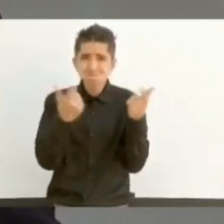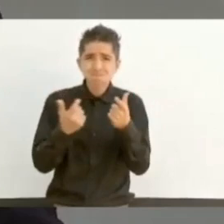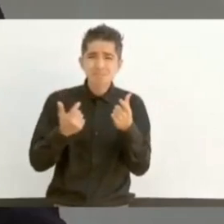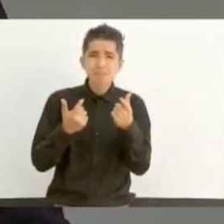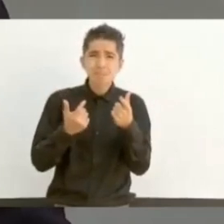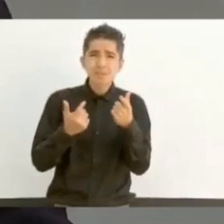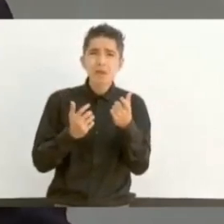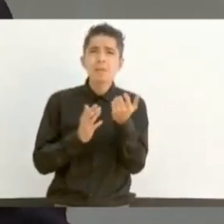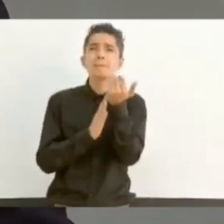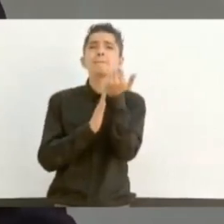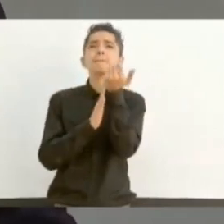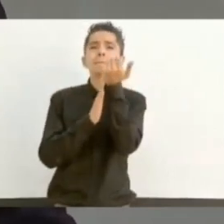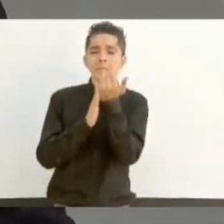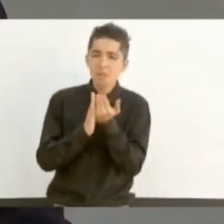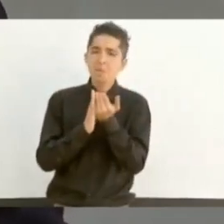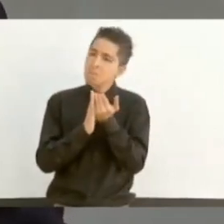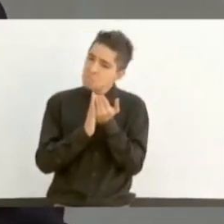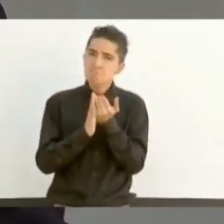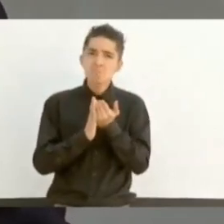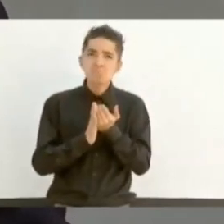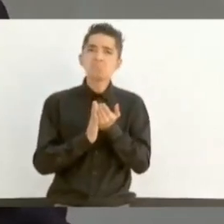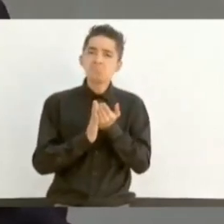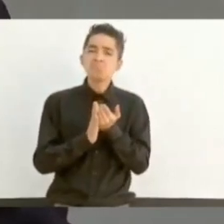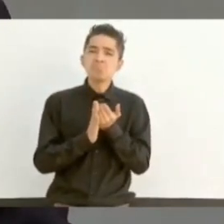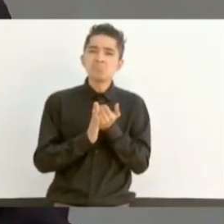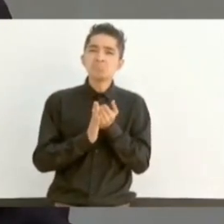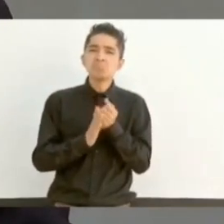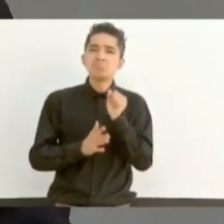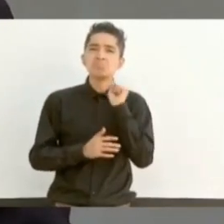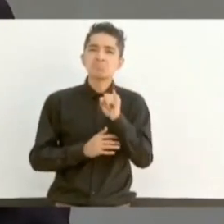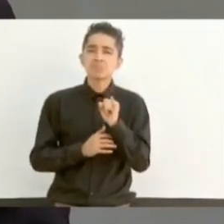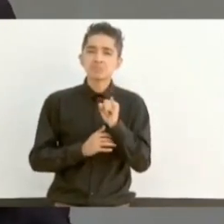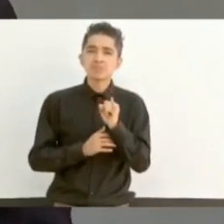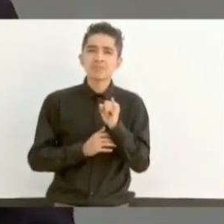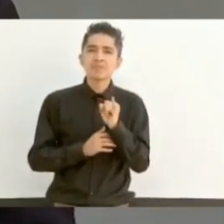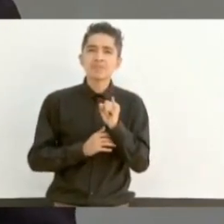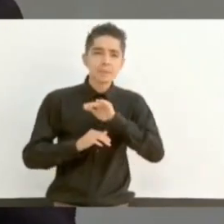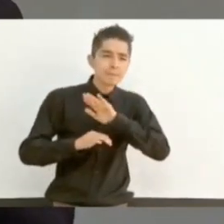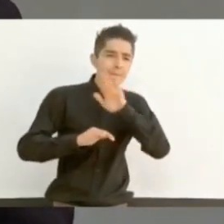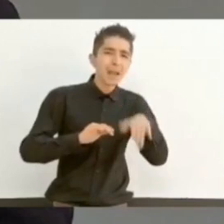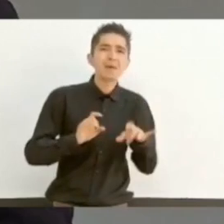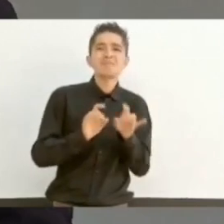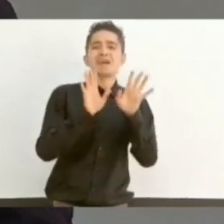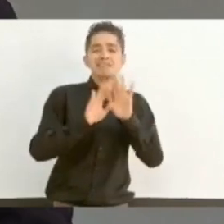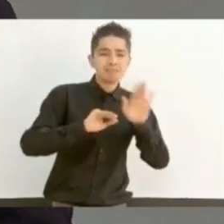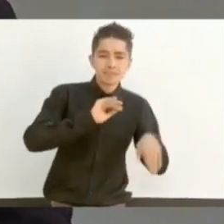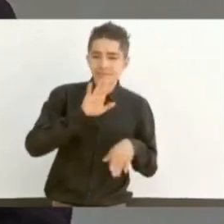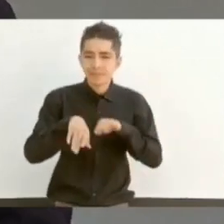vamos a disminuir considerablemente el fallecimiento